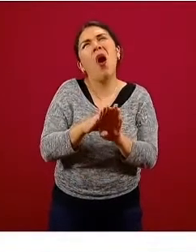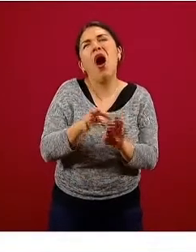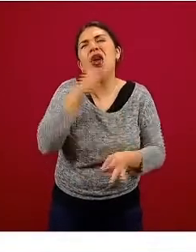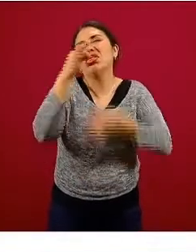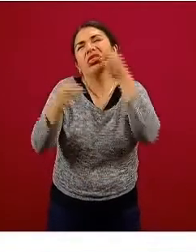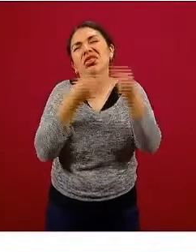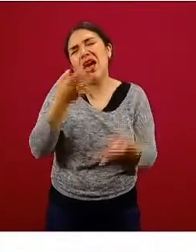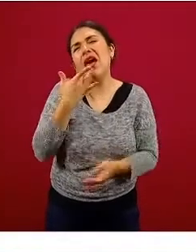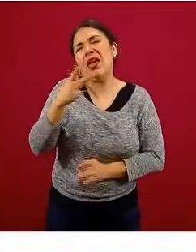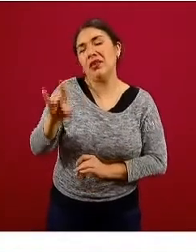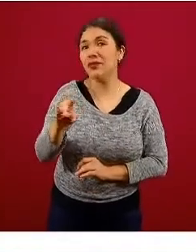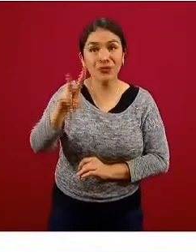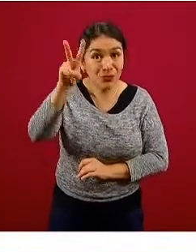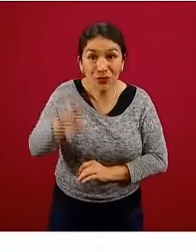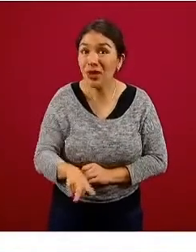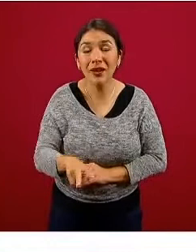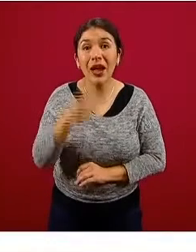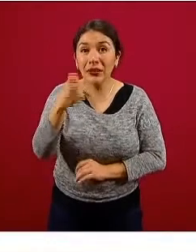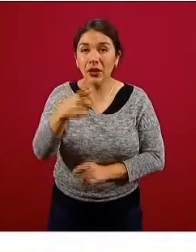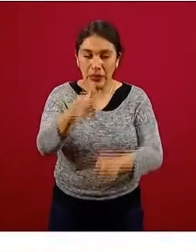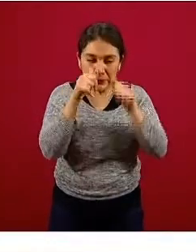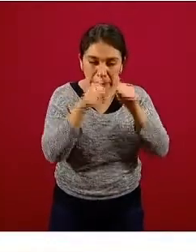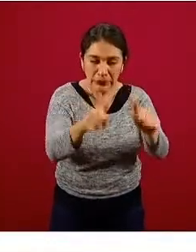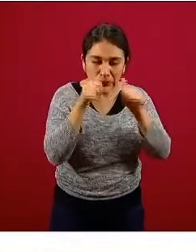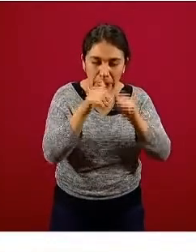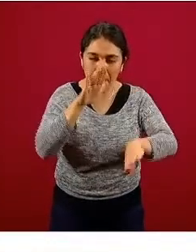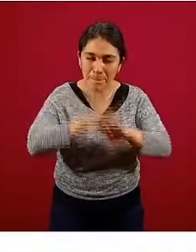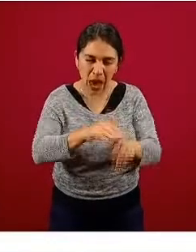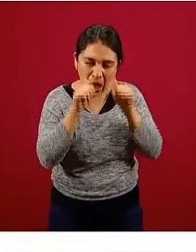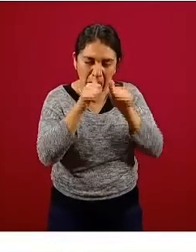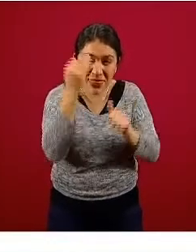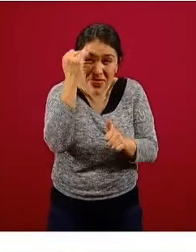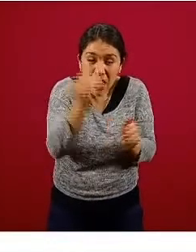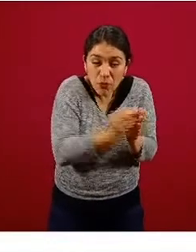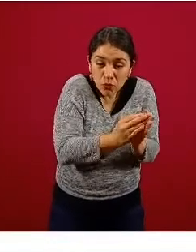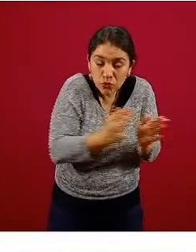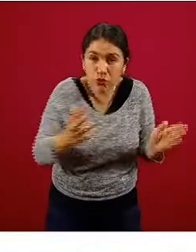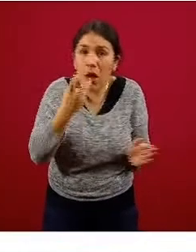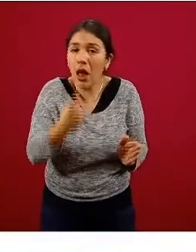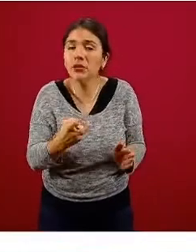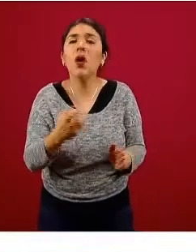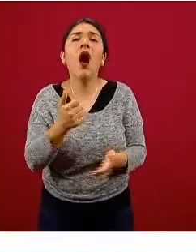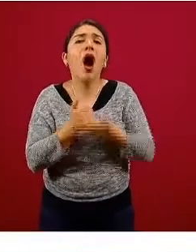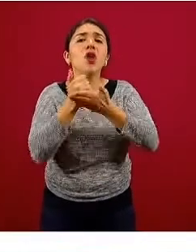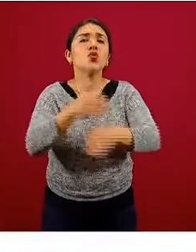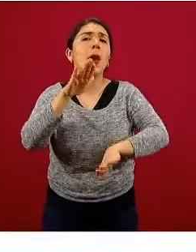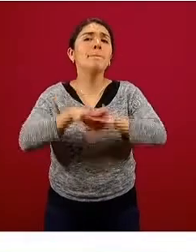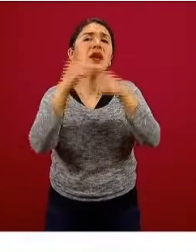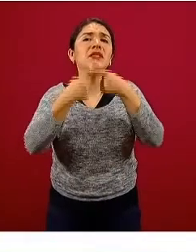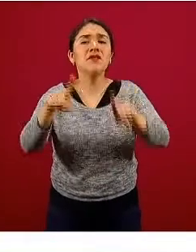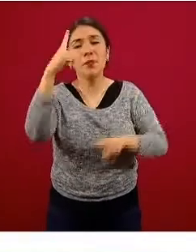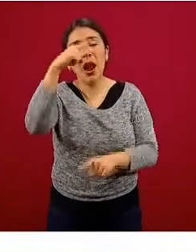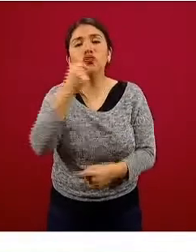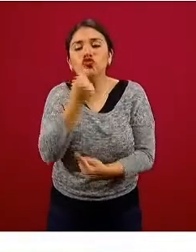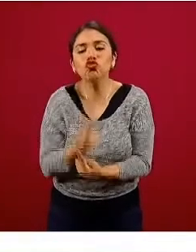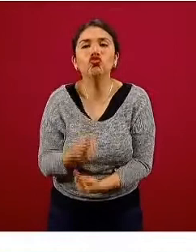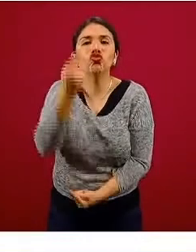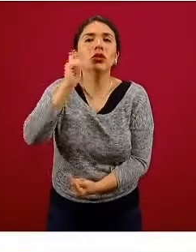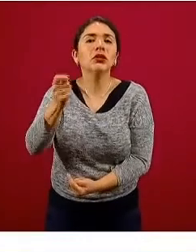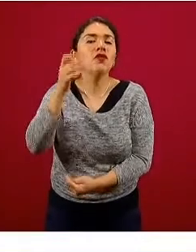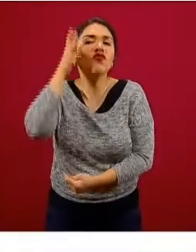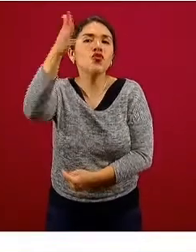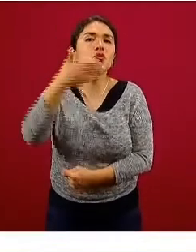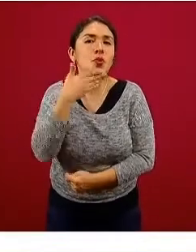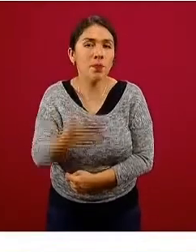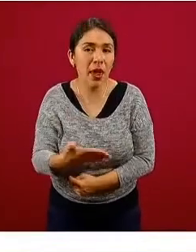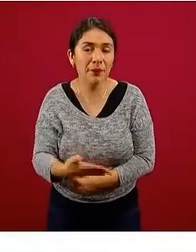propaganda, pero el invertir en este periodo de la vida hace la gran diferencia para un niño, para el futuro